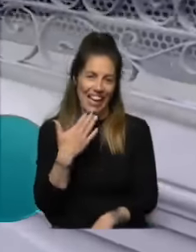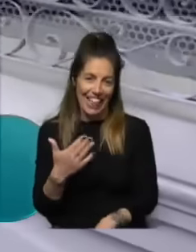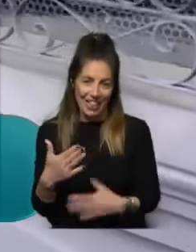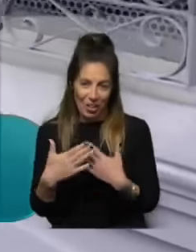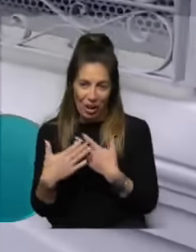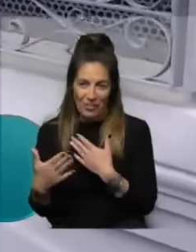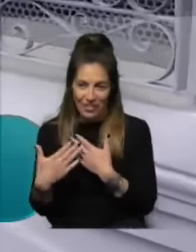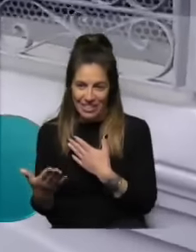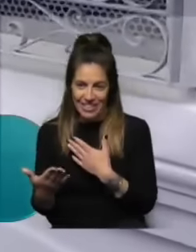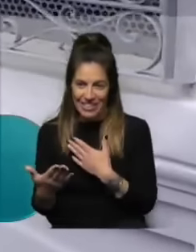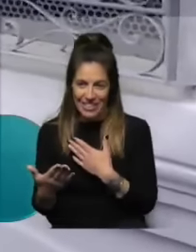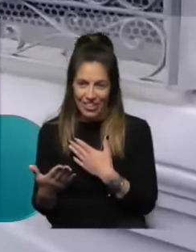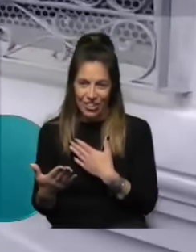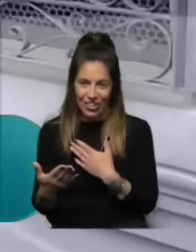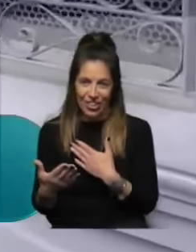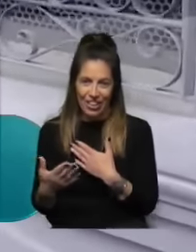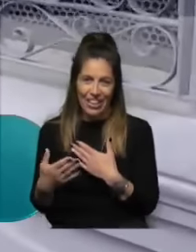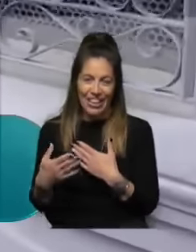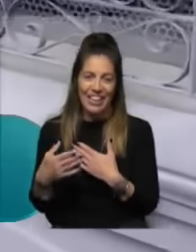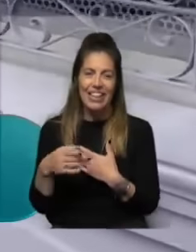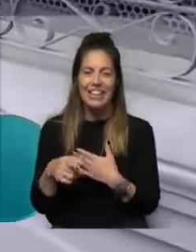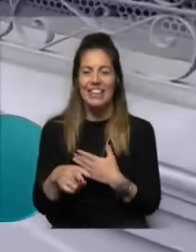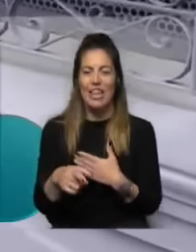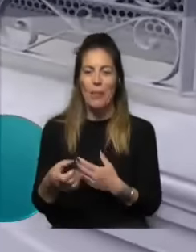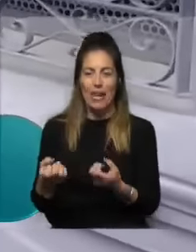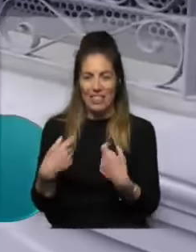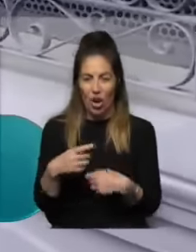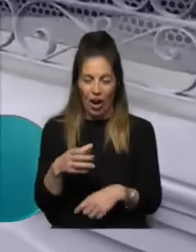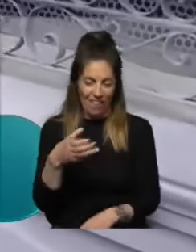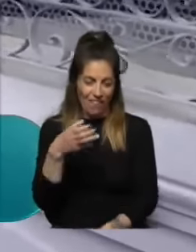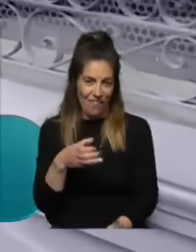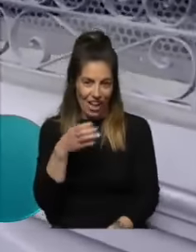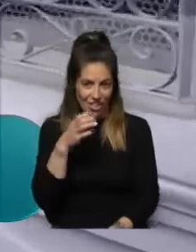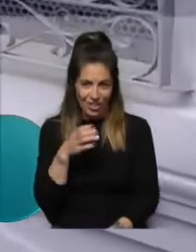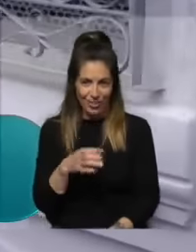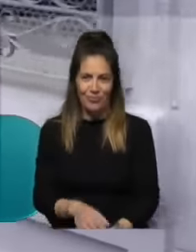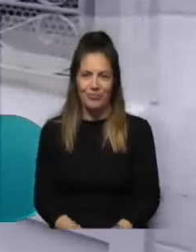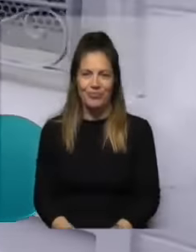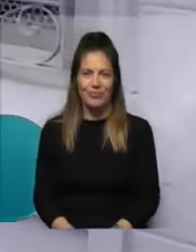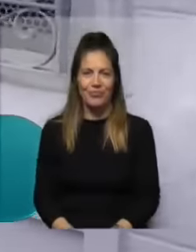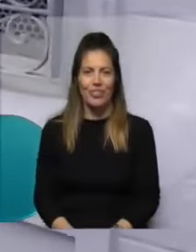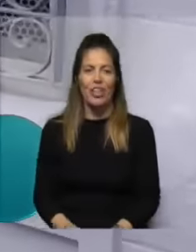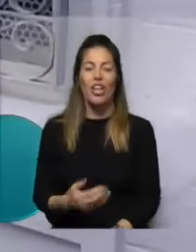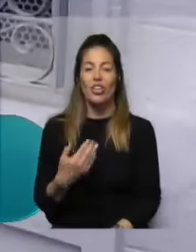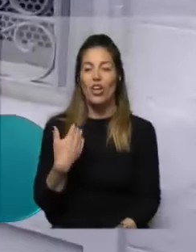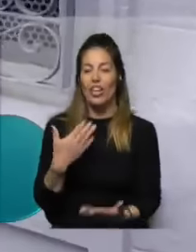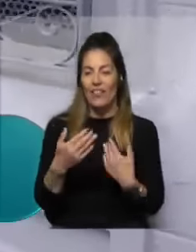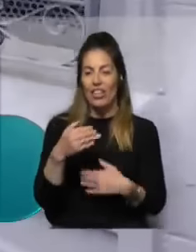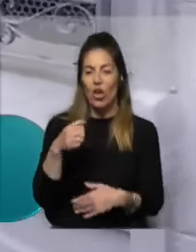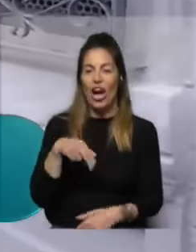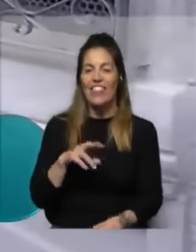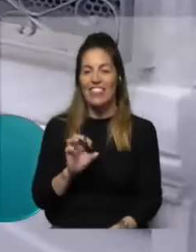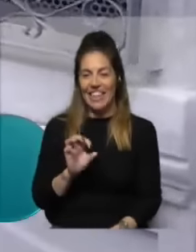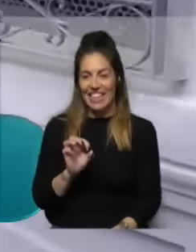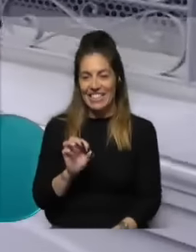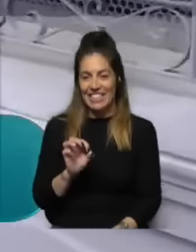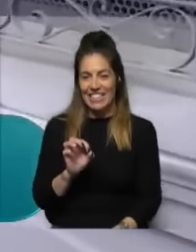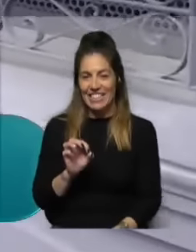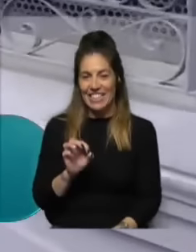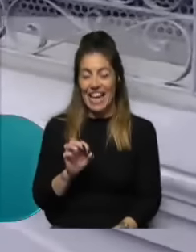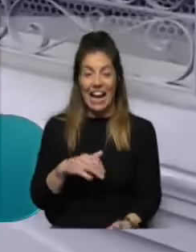al vecino del cual le hemos usurpado la casa en esta mañana y estoy hablando de... Andrés Crespo, un vecino de aquí del barrio Goes, el límite con